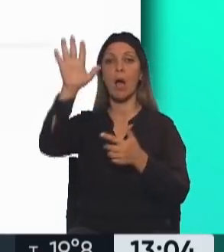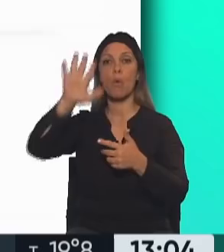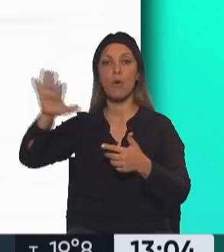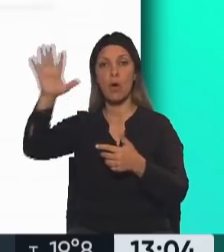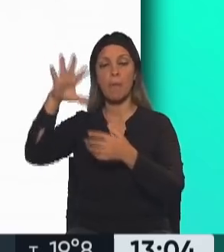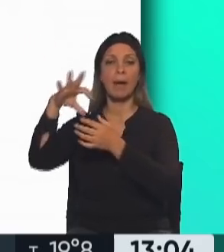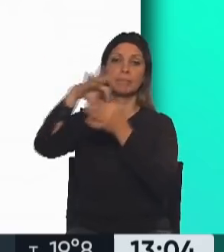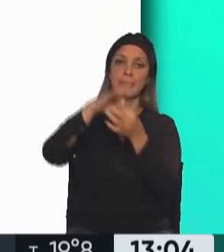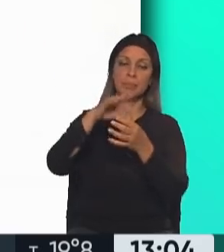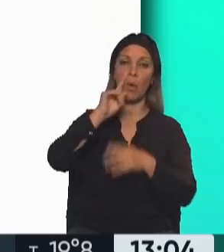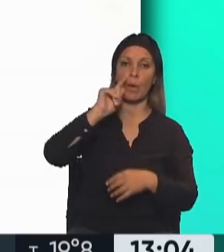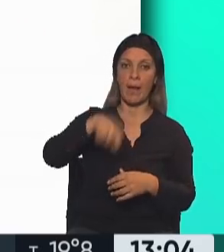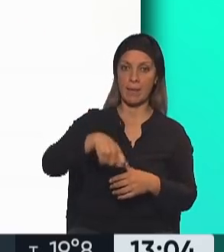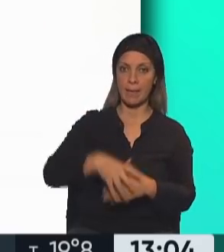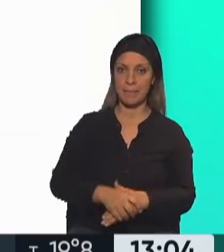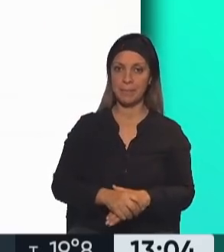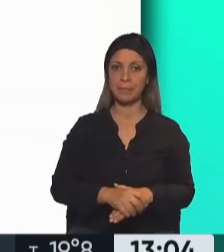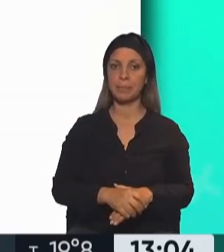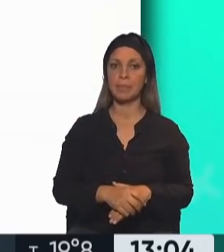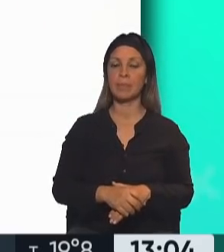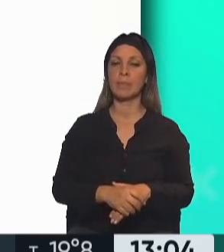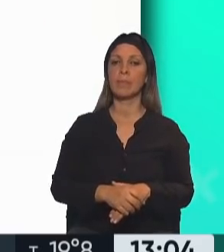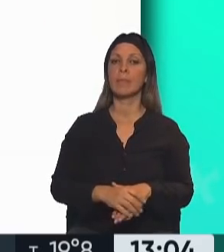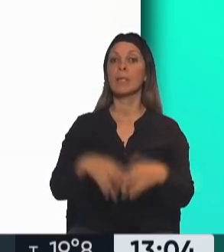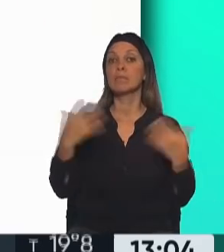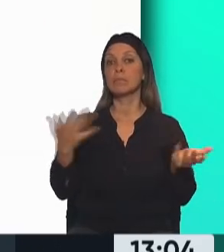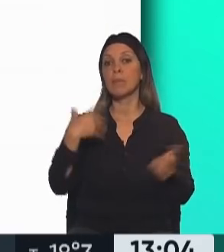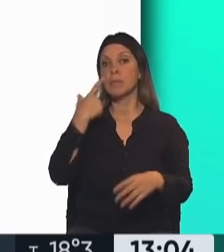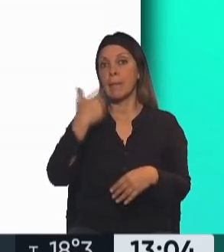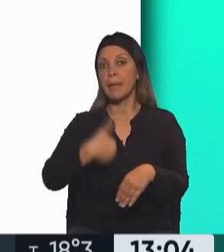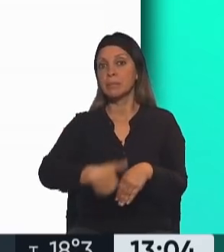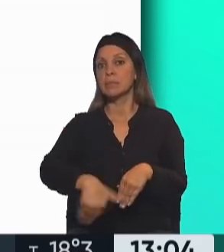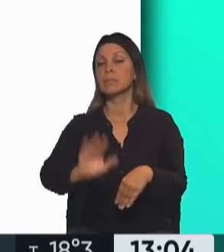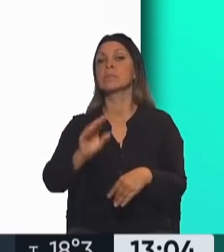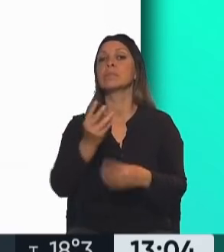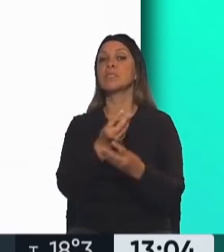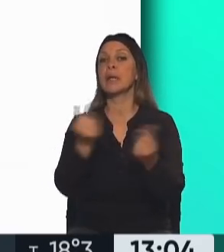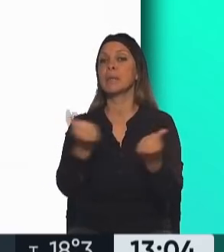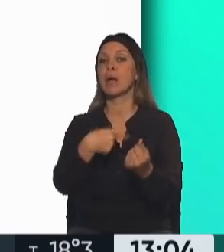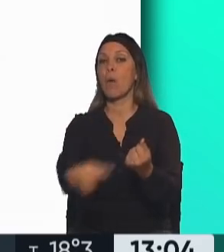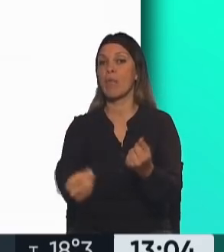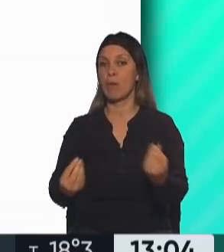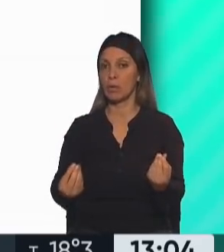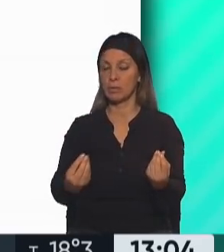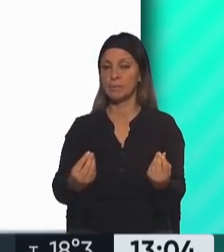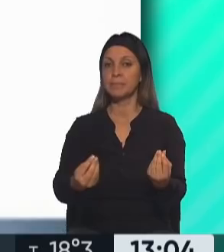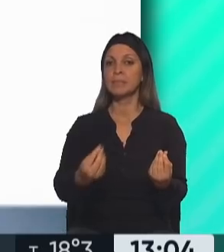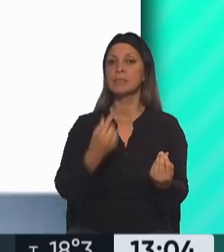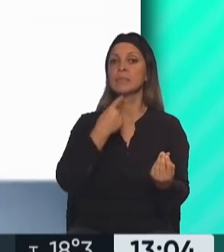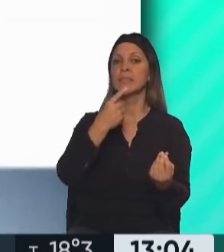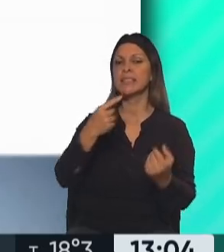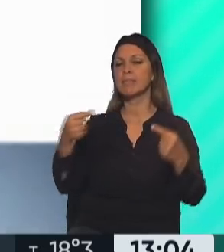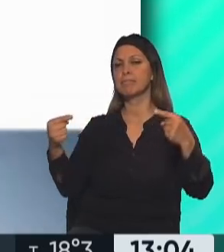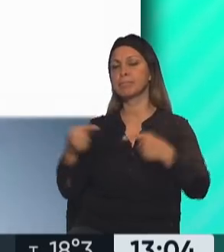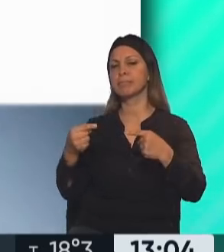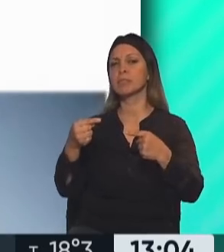a Ucrania. Acá la estamos viendo. Bueno, vamos a ver, ¿cuándo termina? Dice la nota, y habla de fisuras en relación